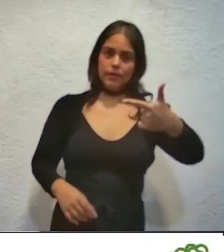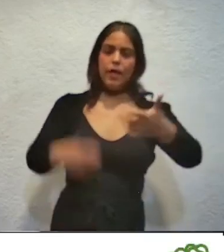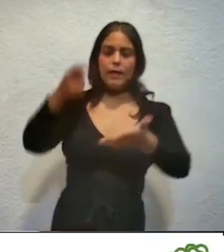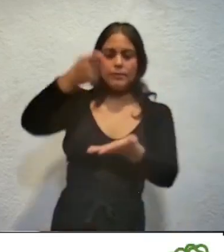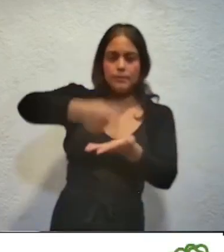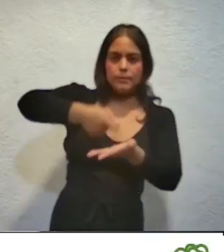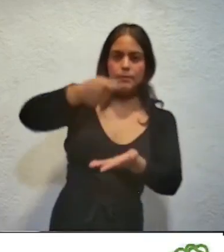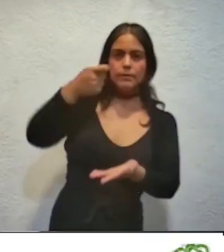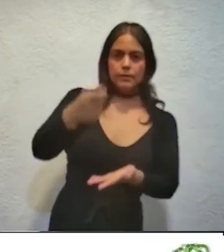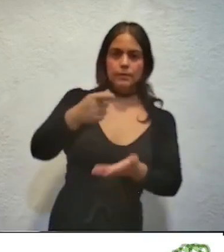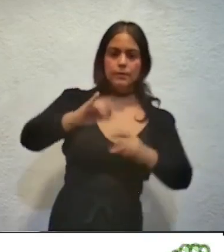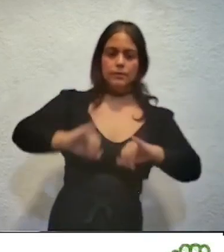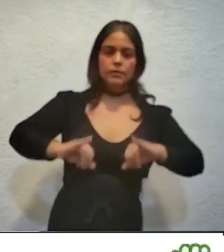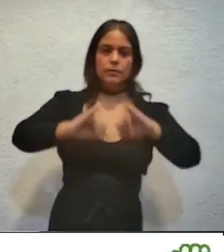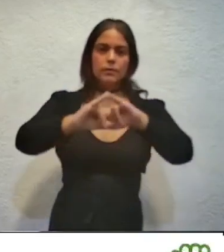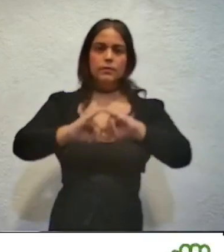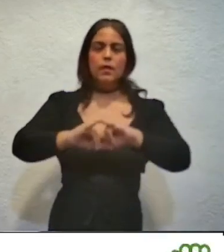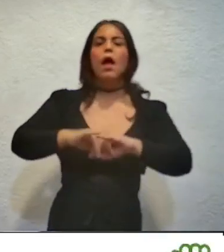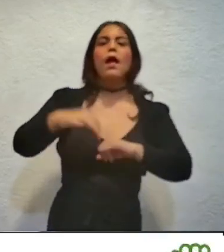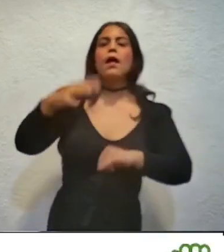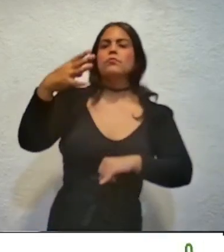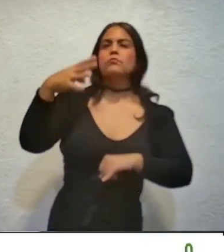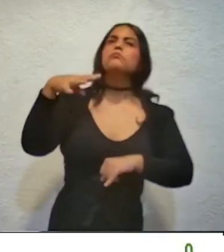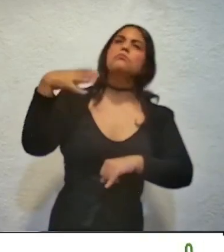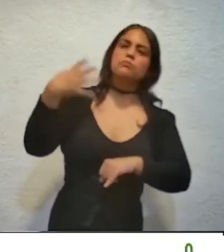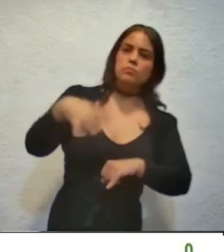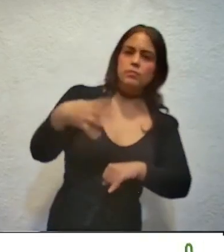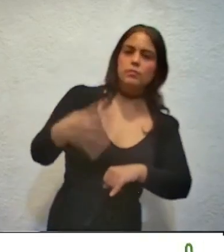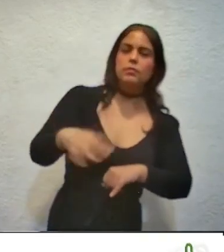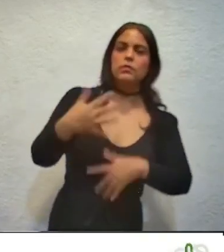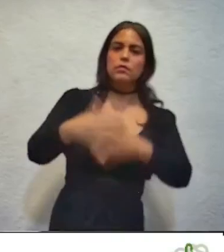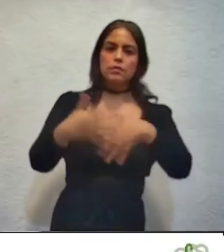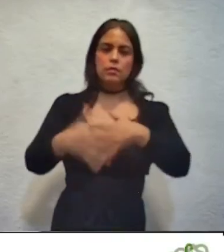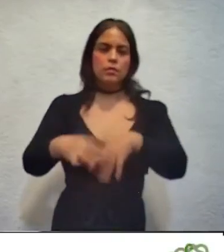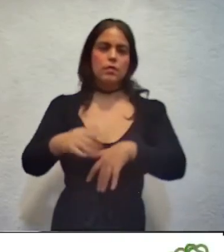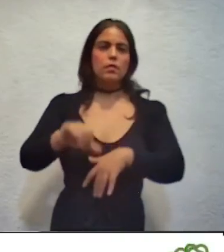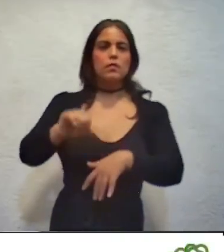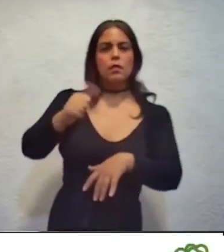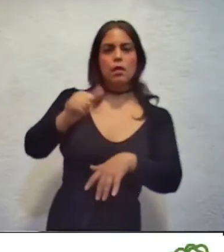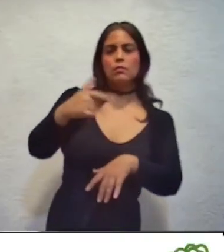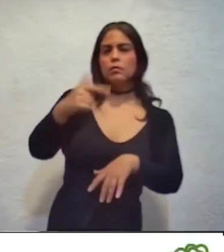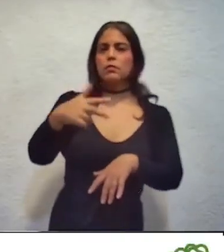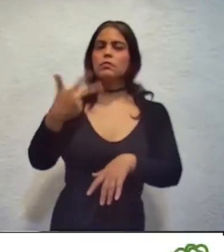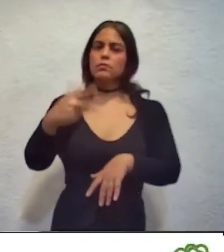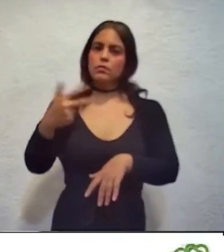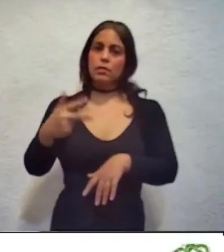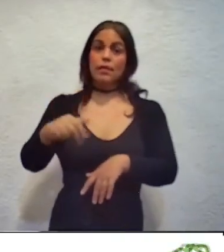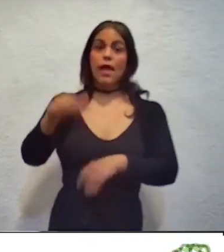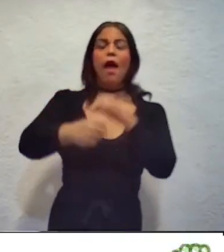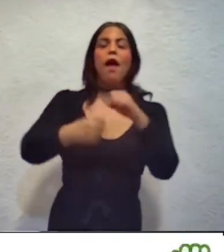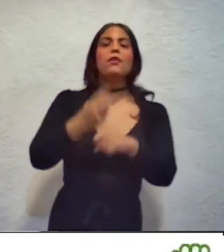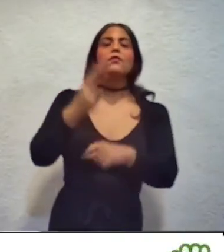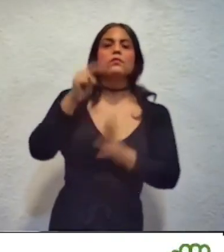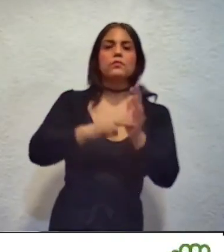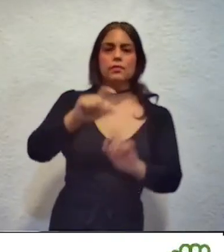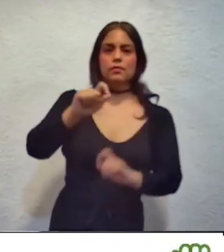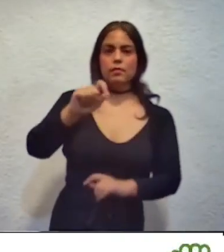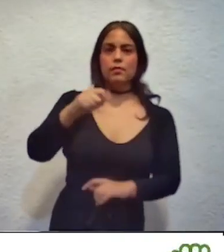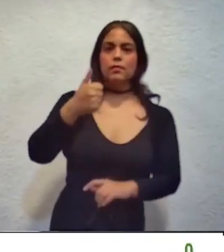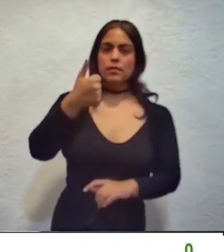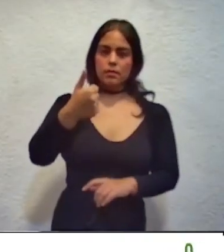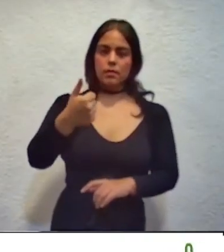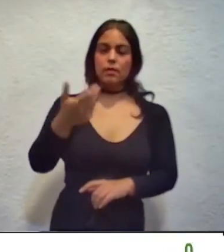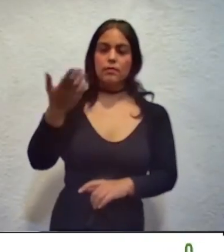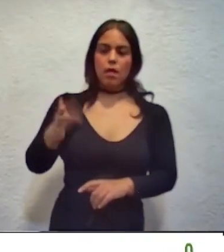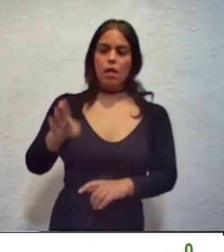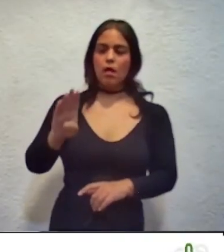instituto con números 14, 15, 11, 12, 13, todos de este año. Y los comparecientes son